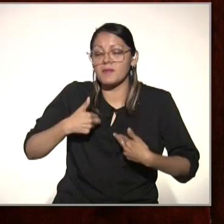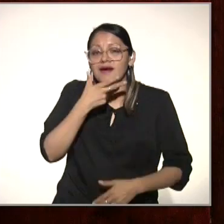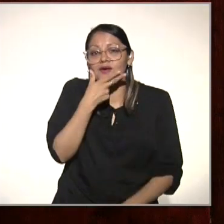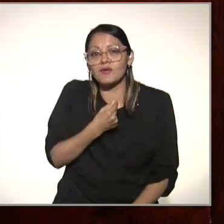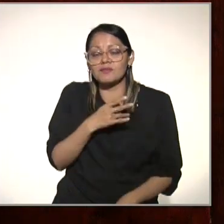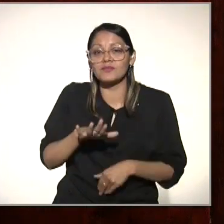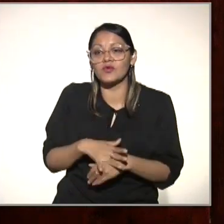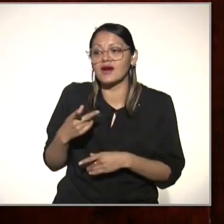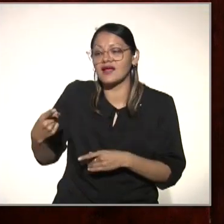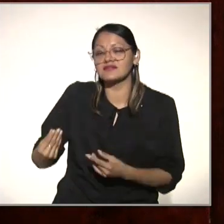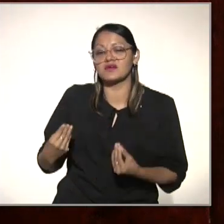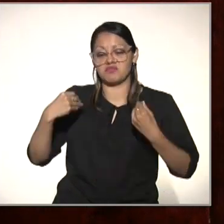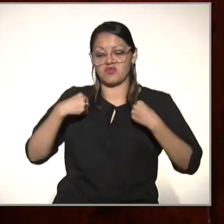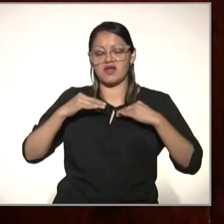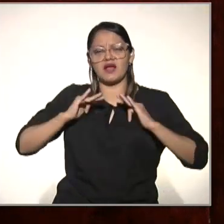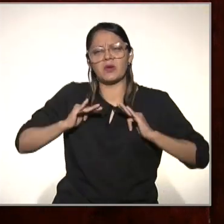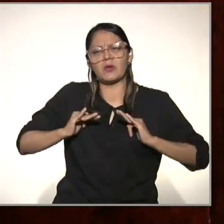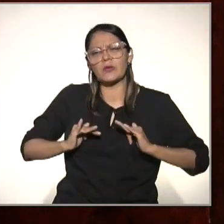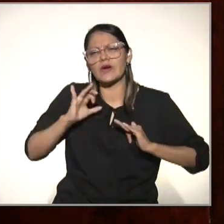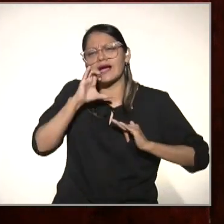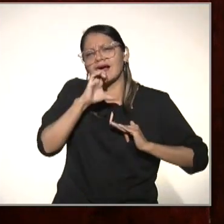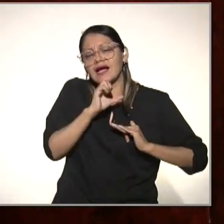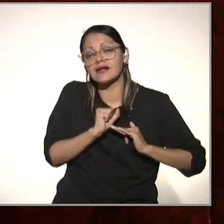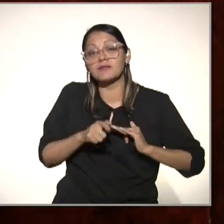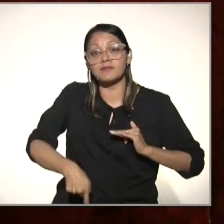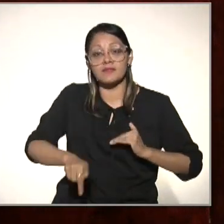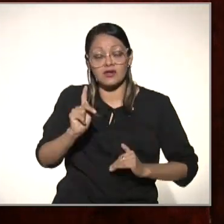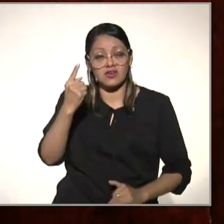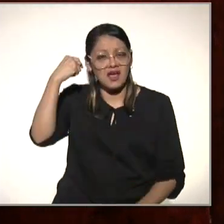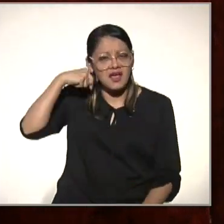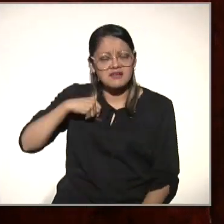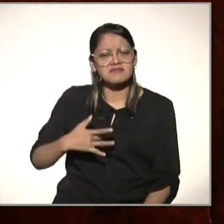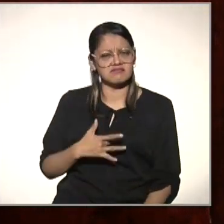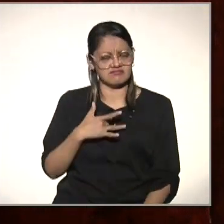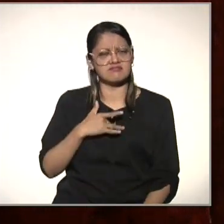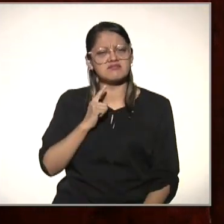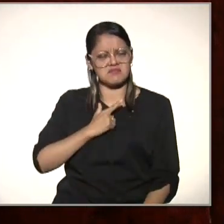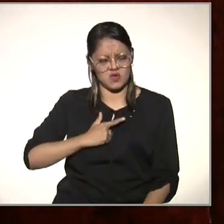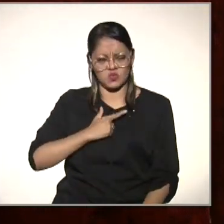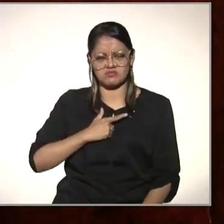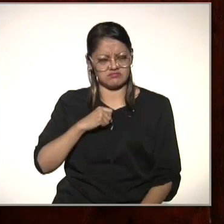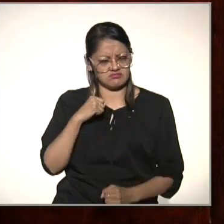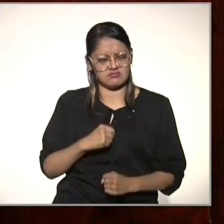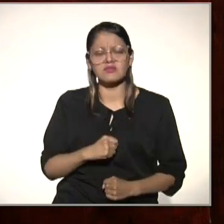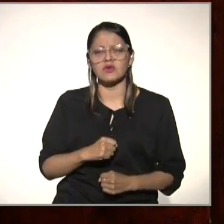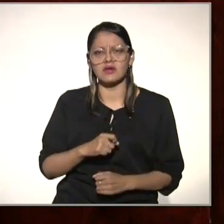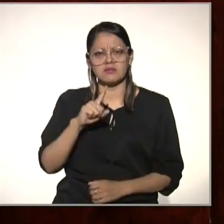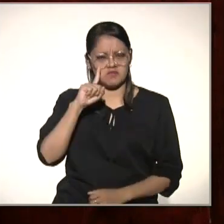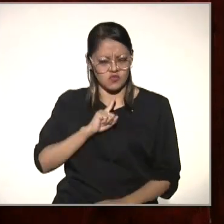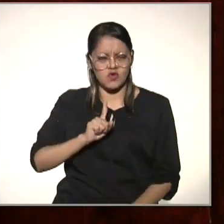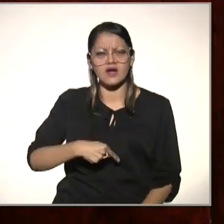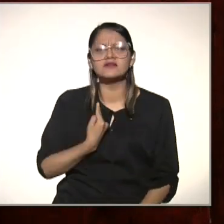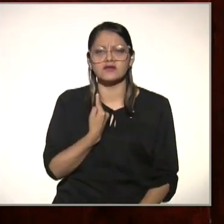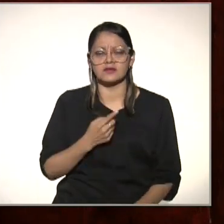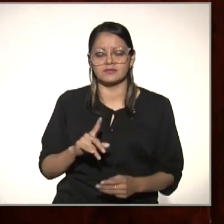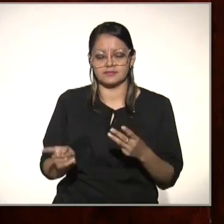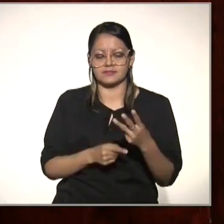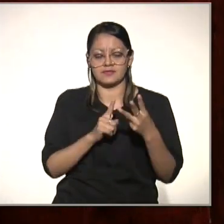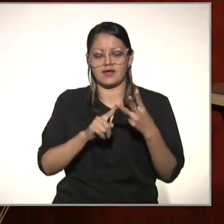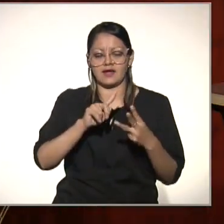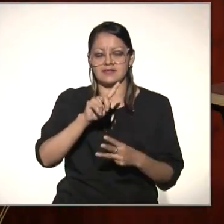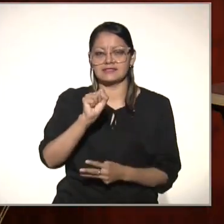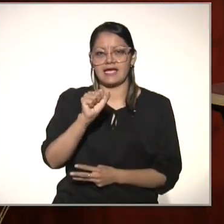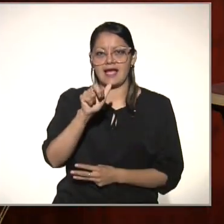lo general es más cómoda y calientita, pero siempre supe que me gustaba y ella se llama Mujer. Sara